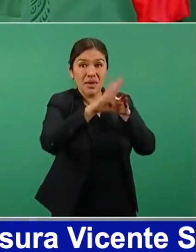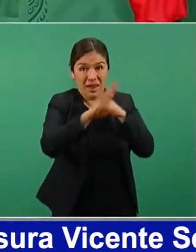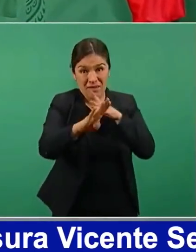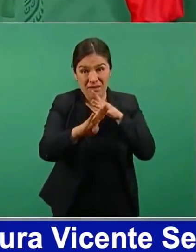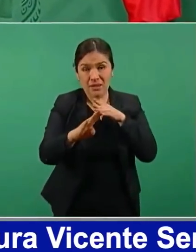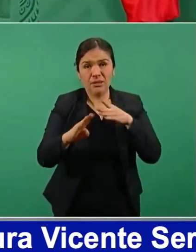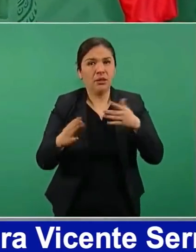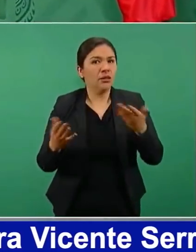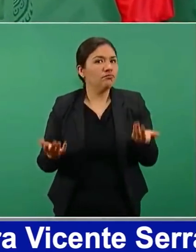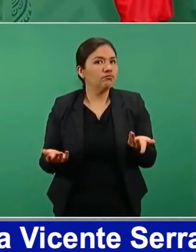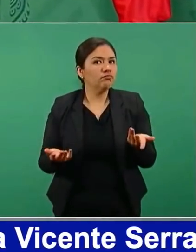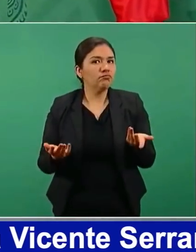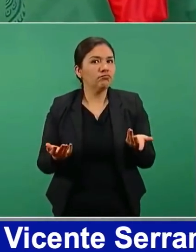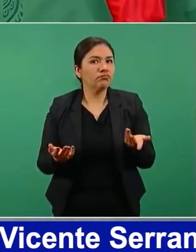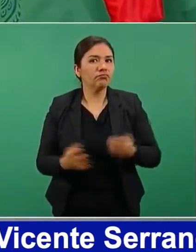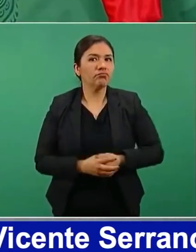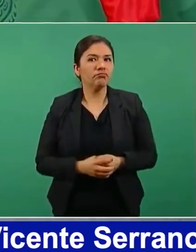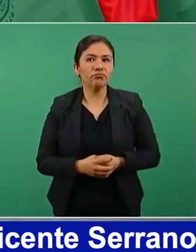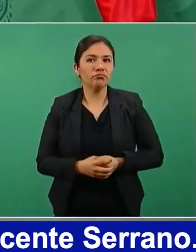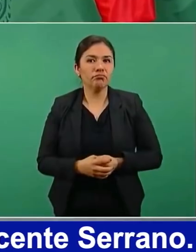pues